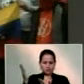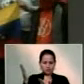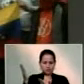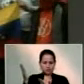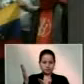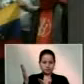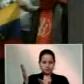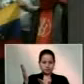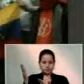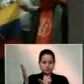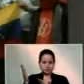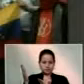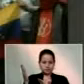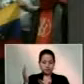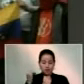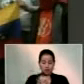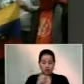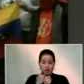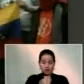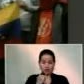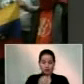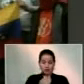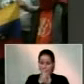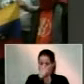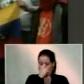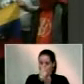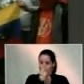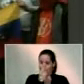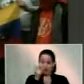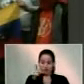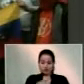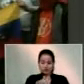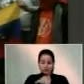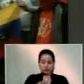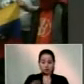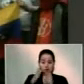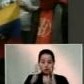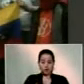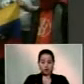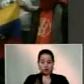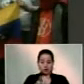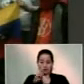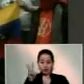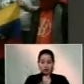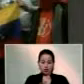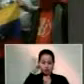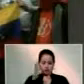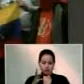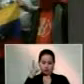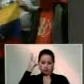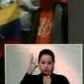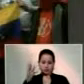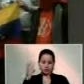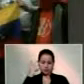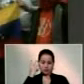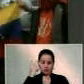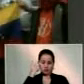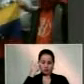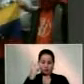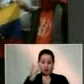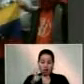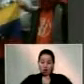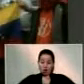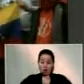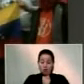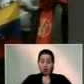recibiendo vía internet de lo que ha sido la presencia de los estudiantes venezolanos en Washington, en la sede